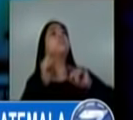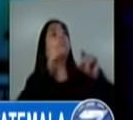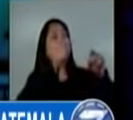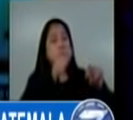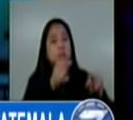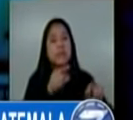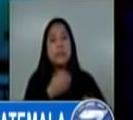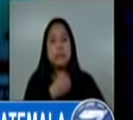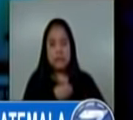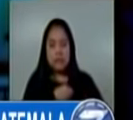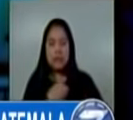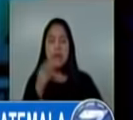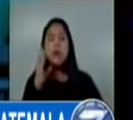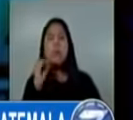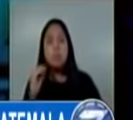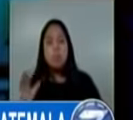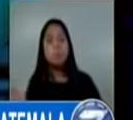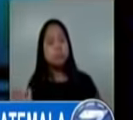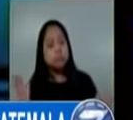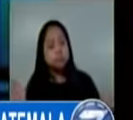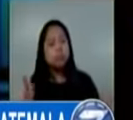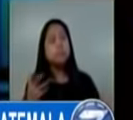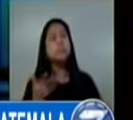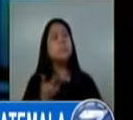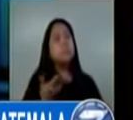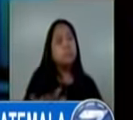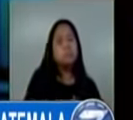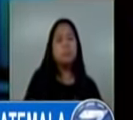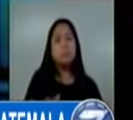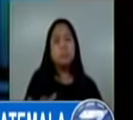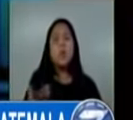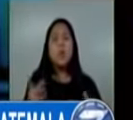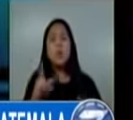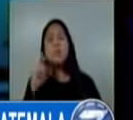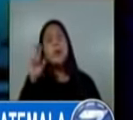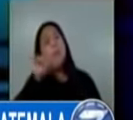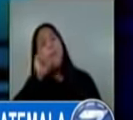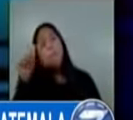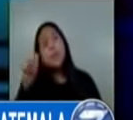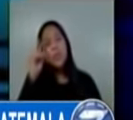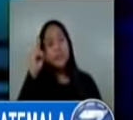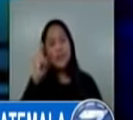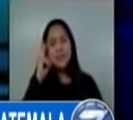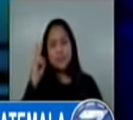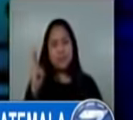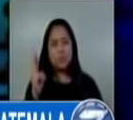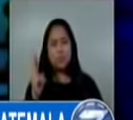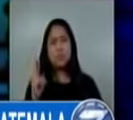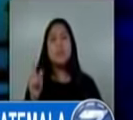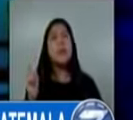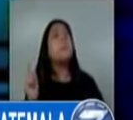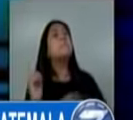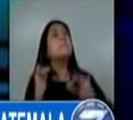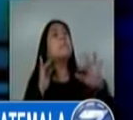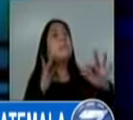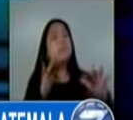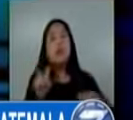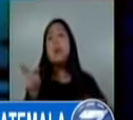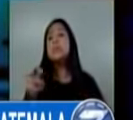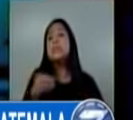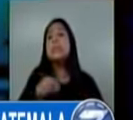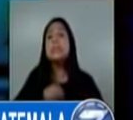por motivaciones más amables, que la migración sea optativa,